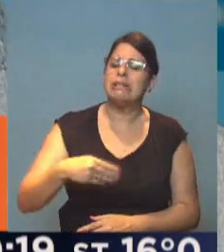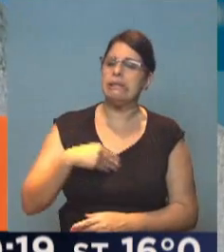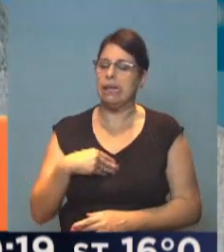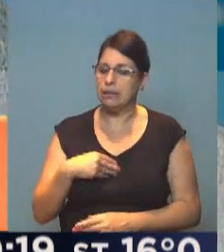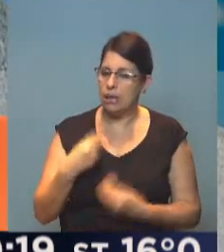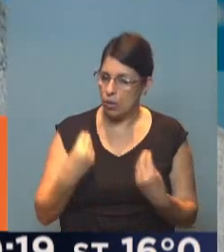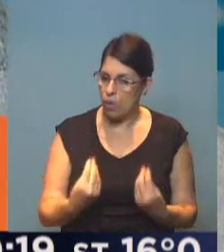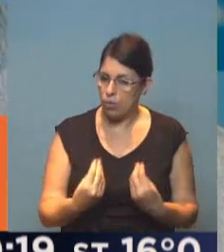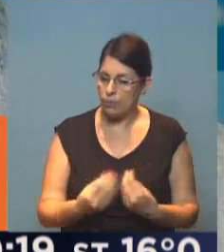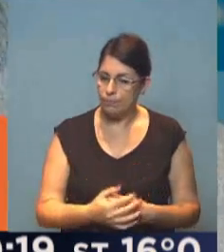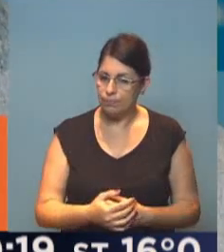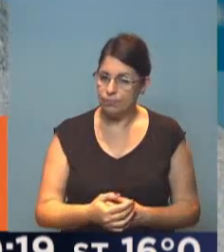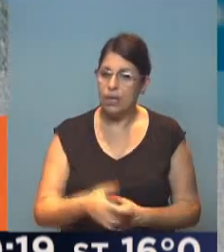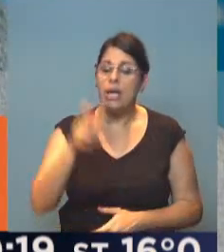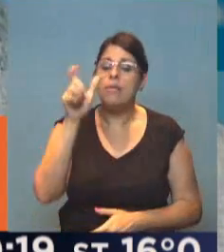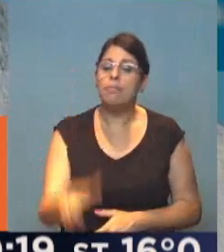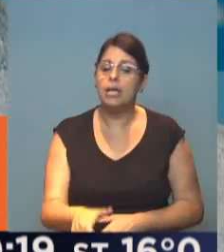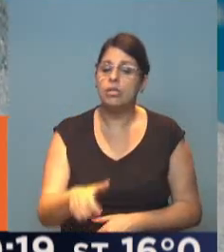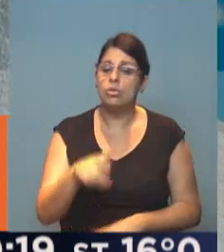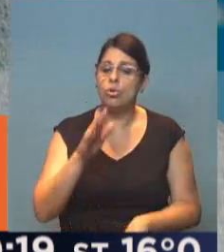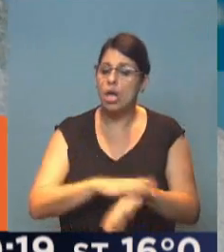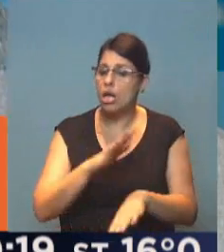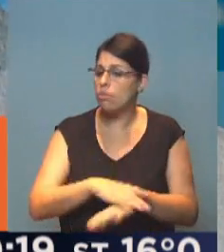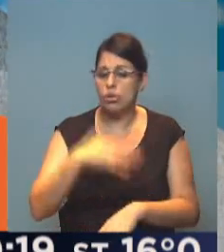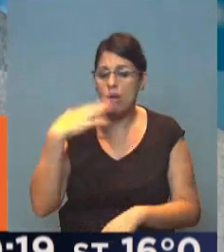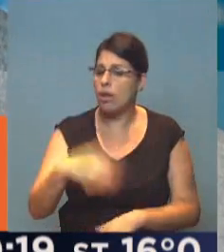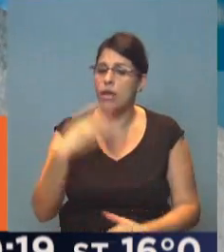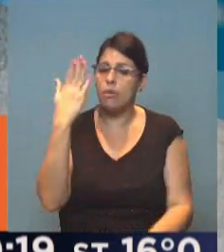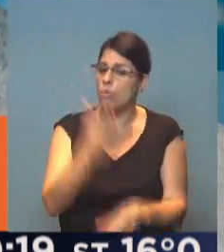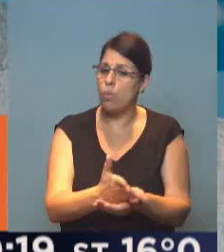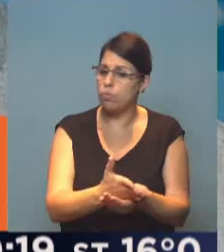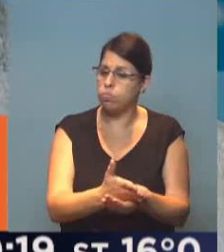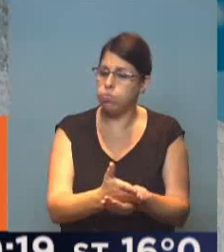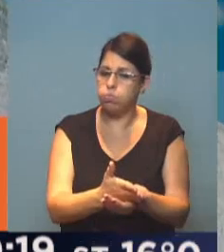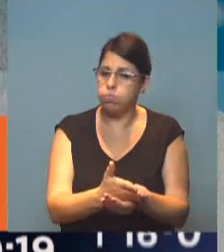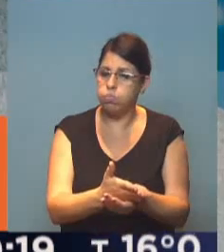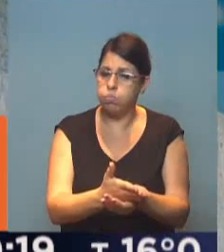es que quien comete un delito cumpla la consecuencia jurídica que